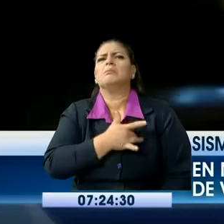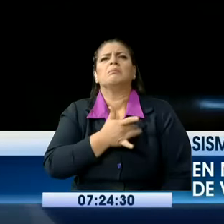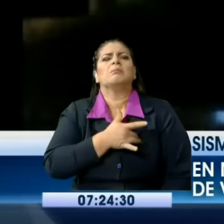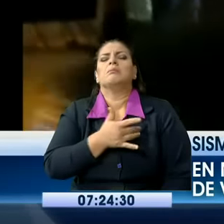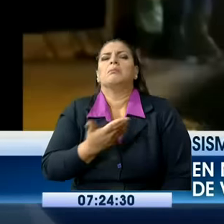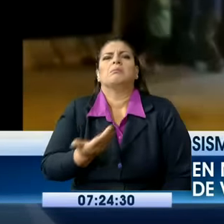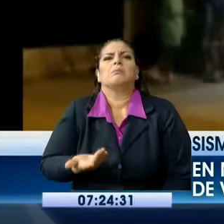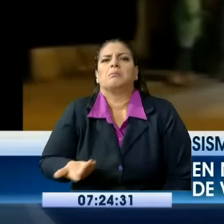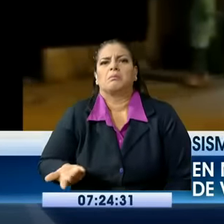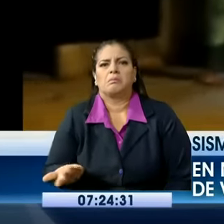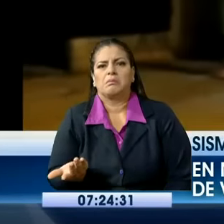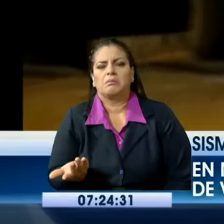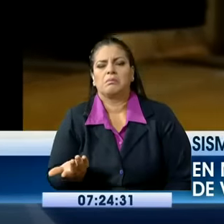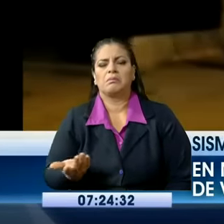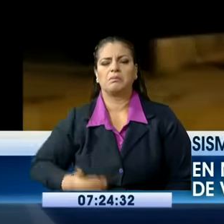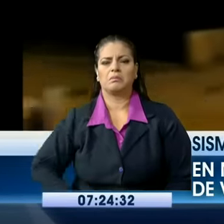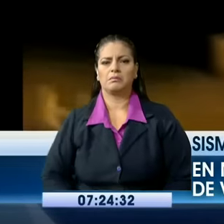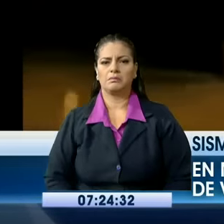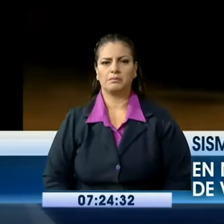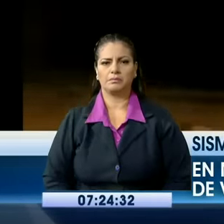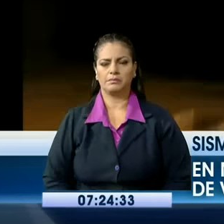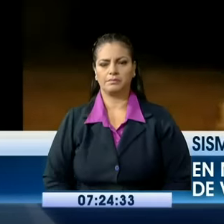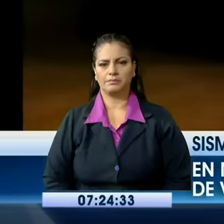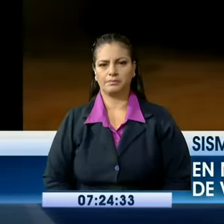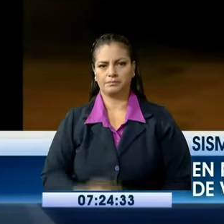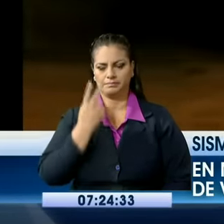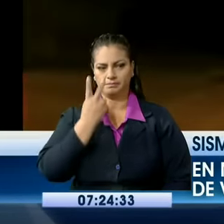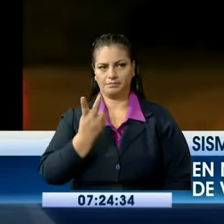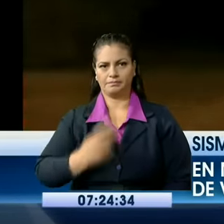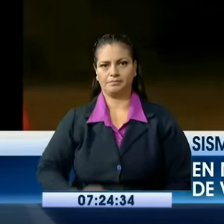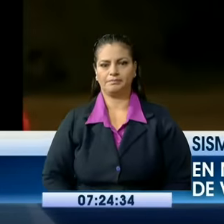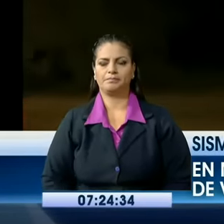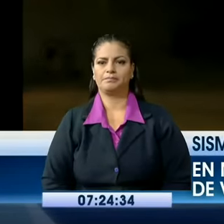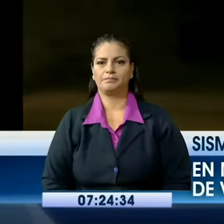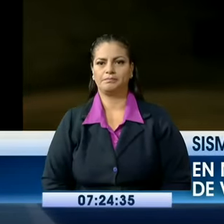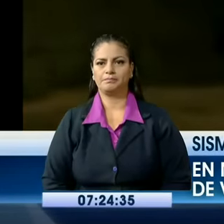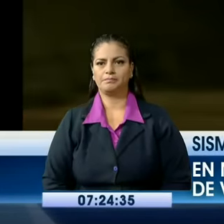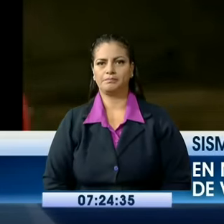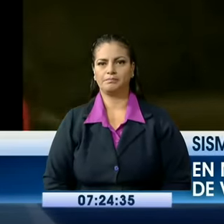estos movimientos telúricos. Veamos.